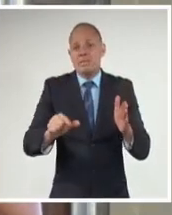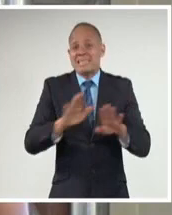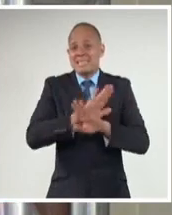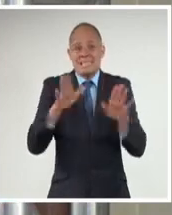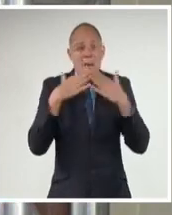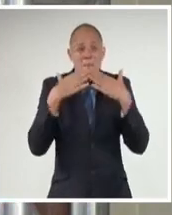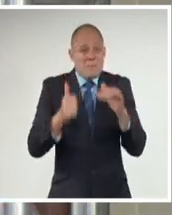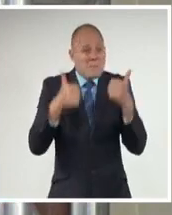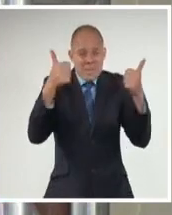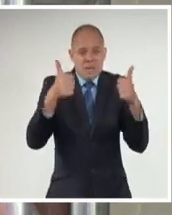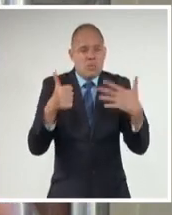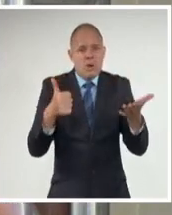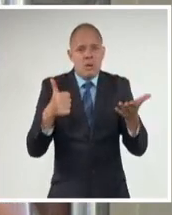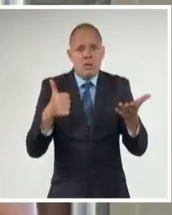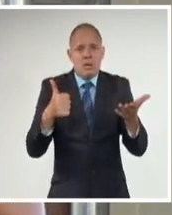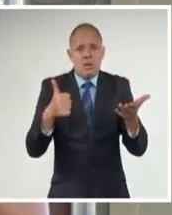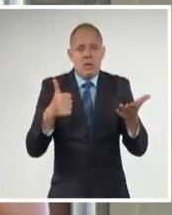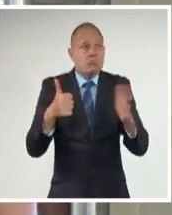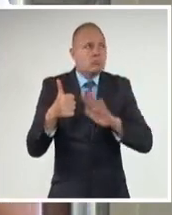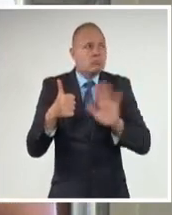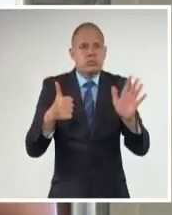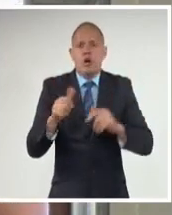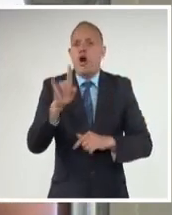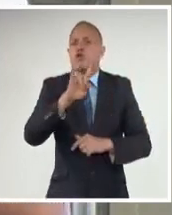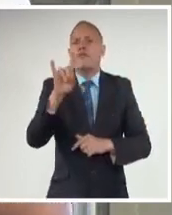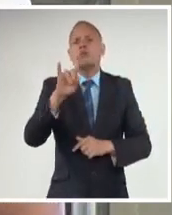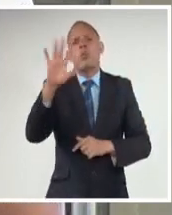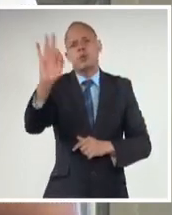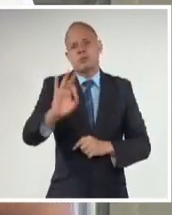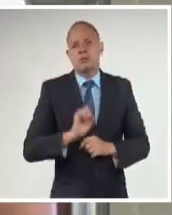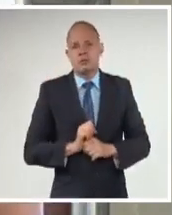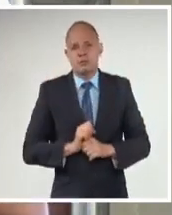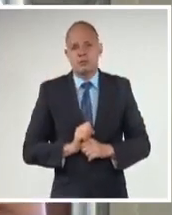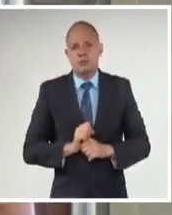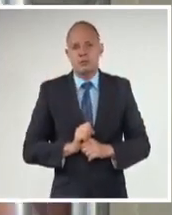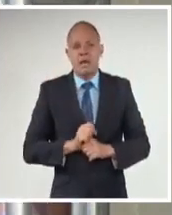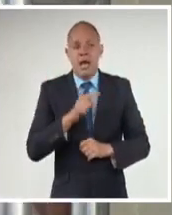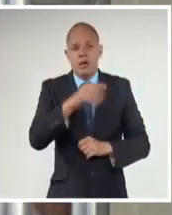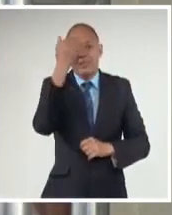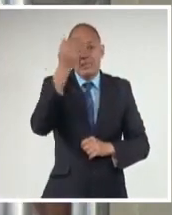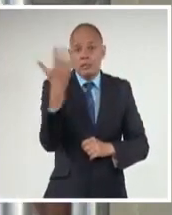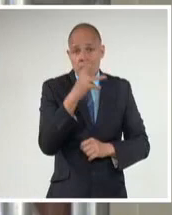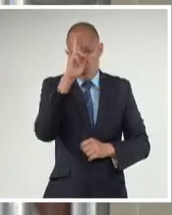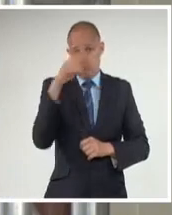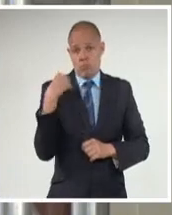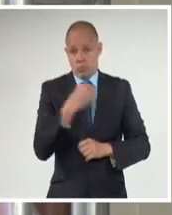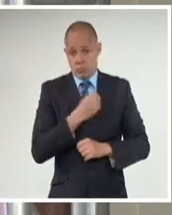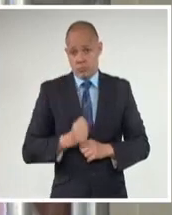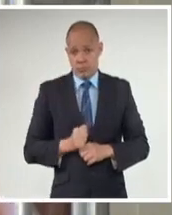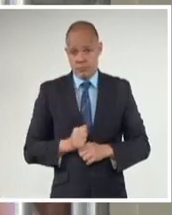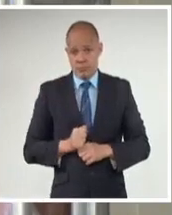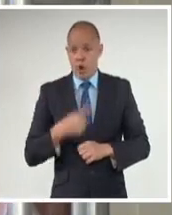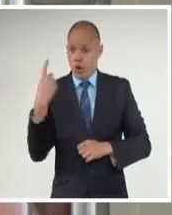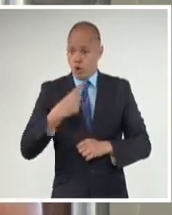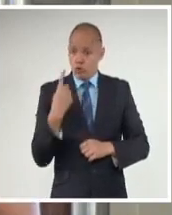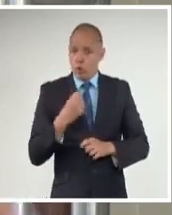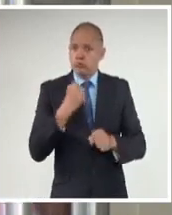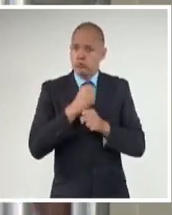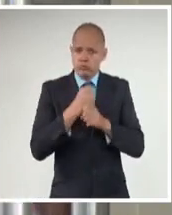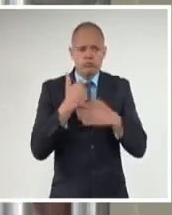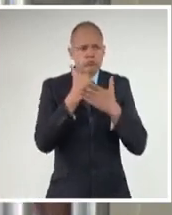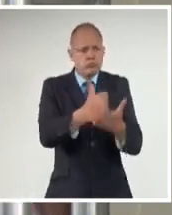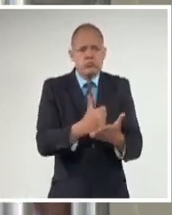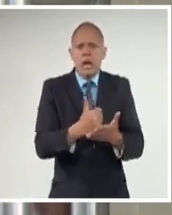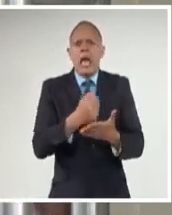444.019 personas. Y eso ha sido gracias a los profesionales de la salud, a nuestro actuar en los centros